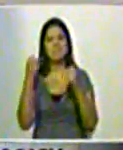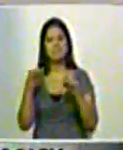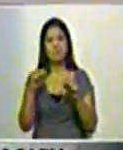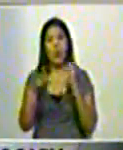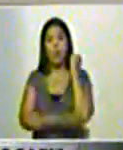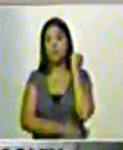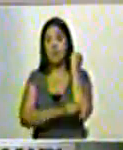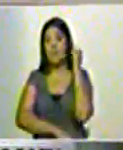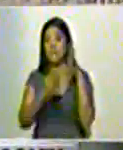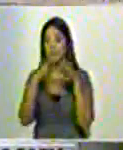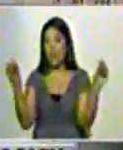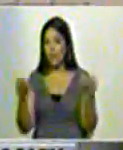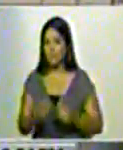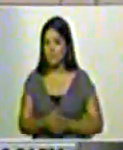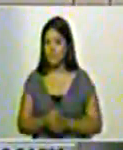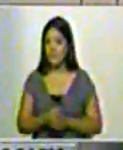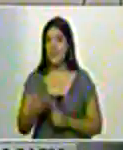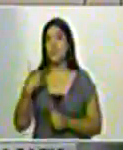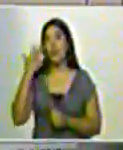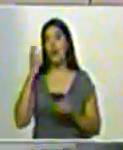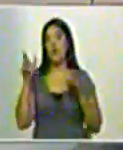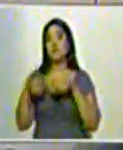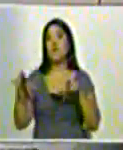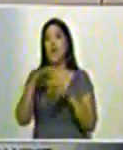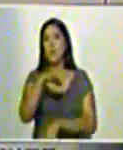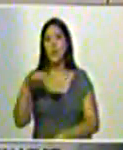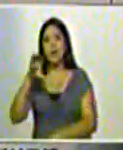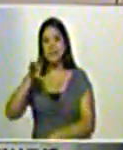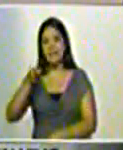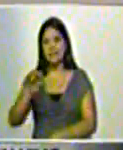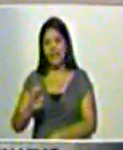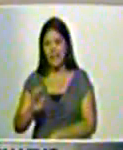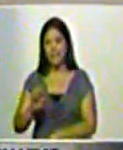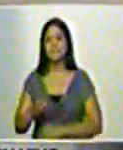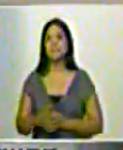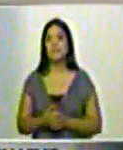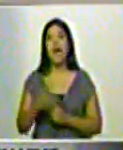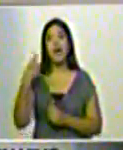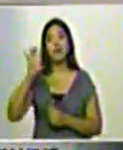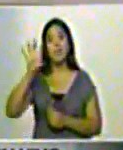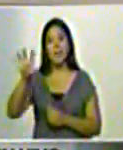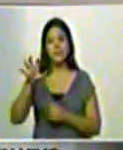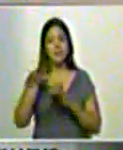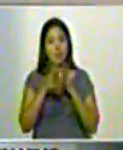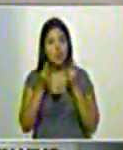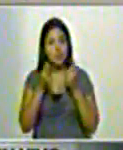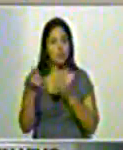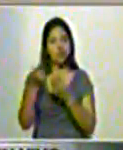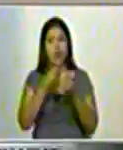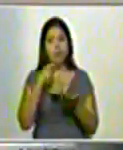señor. Parece que el centro de retransmisión de Smartmatic CNE, binomio del mal, está en un país que le une fuertes intereses financieros,